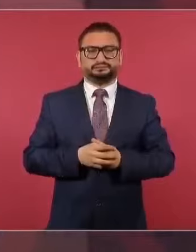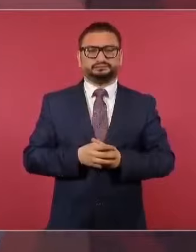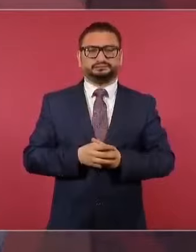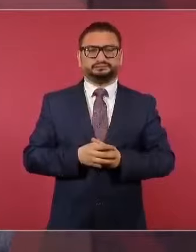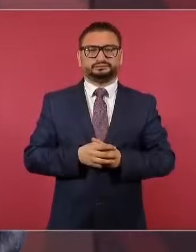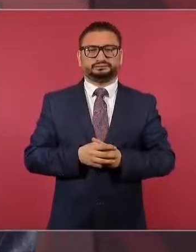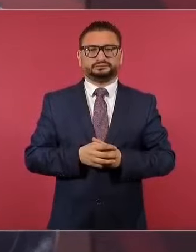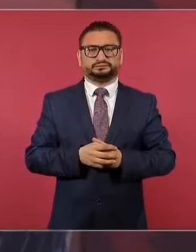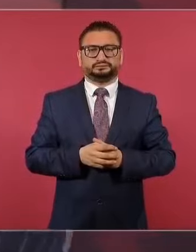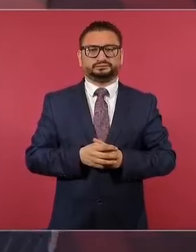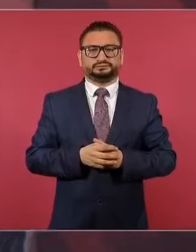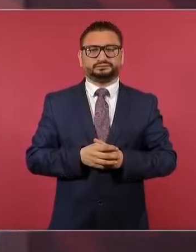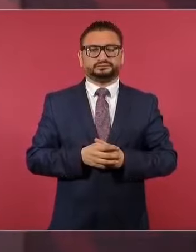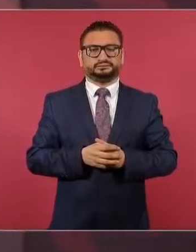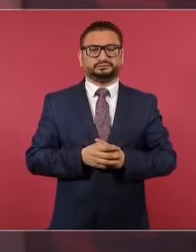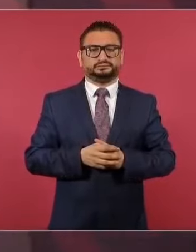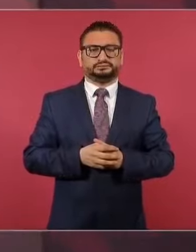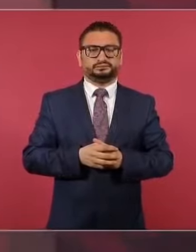Creo que